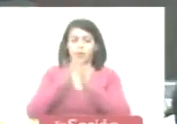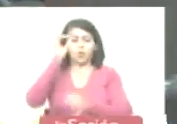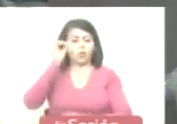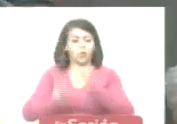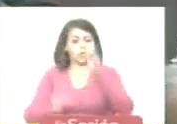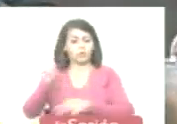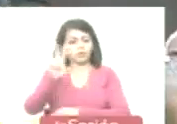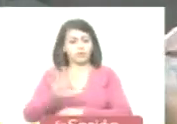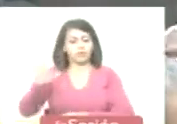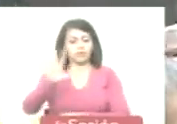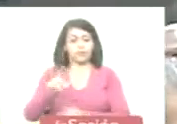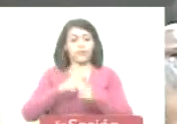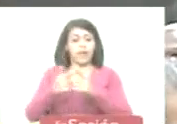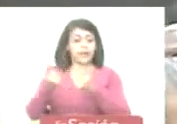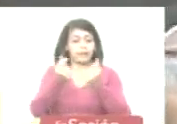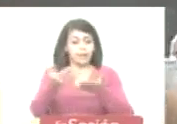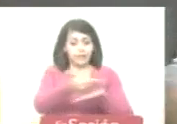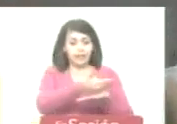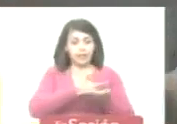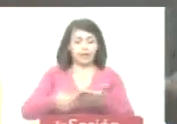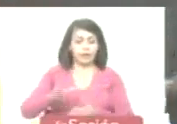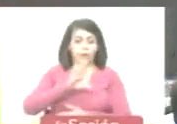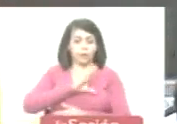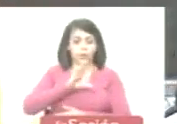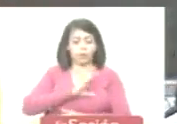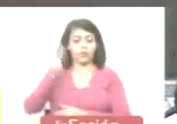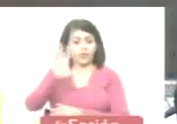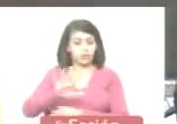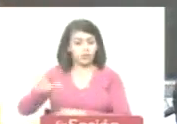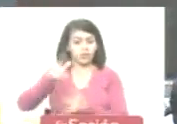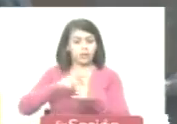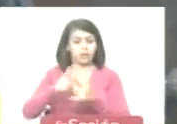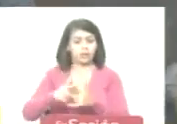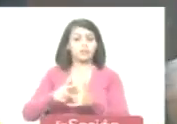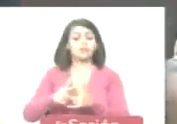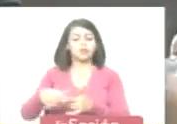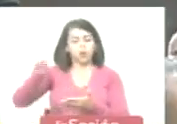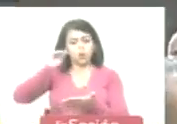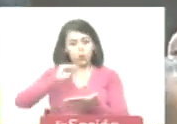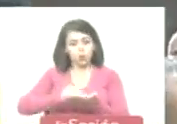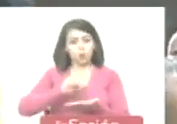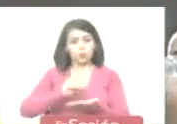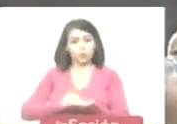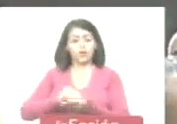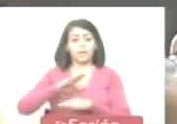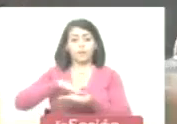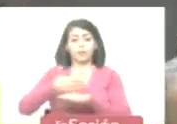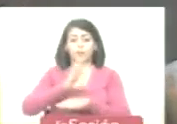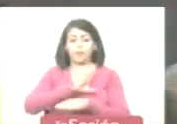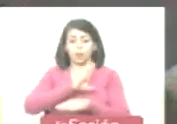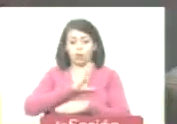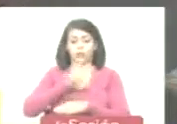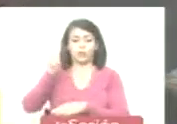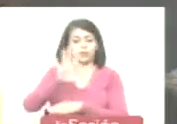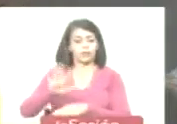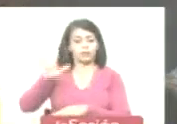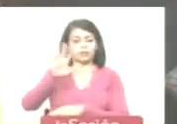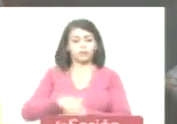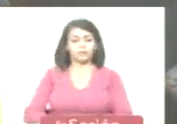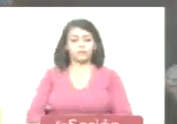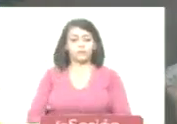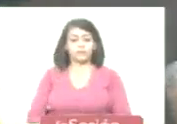en Venezuela y que los recursos que pertenecen al Estado venezolano regresen porque son del Estado